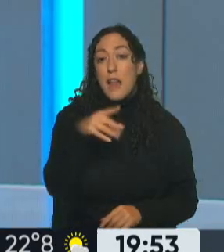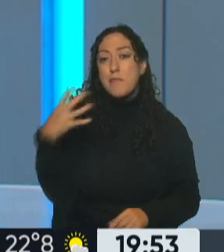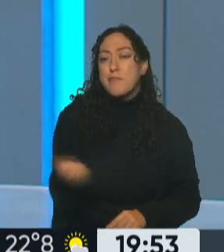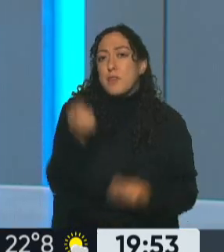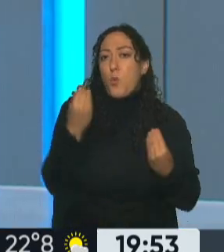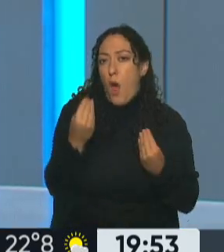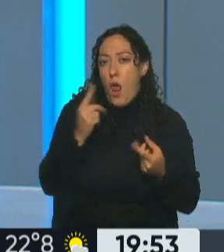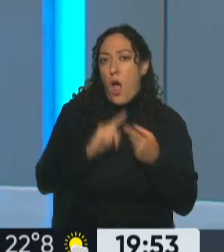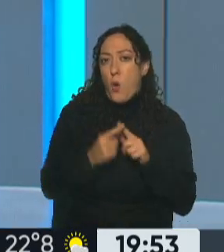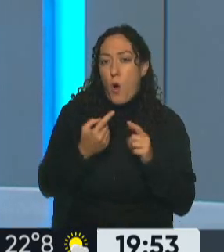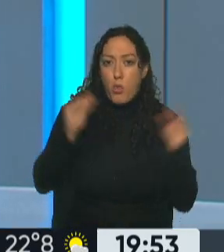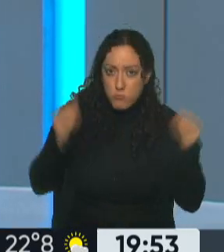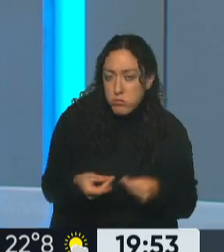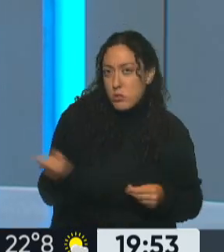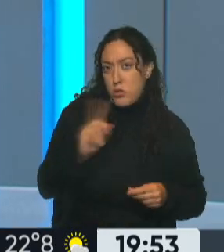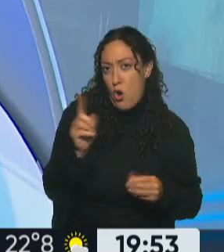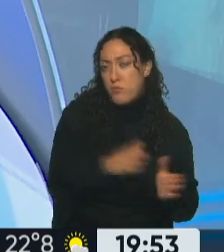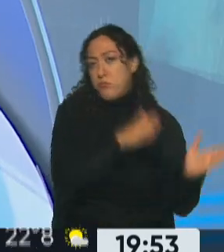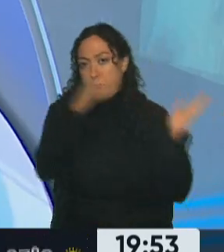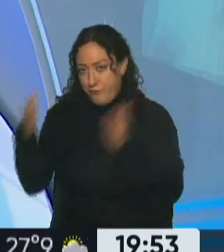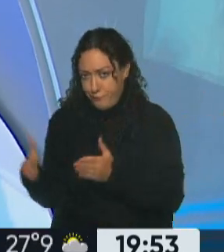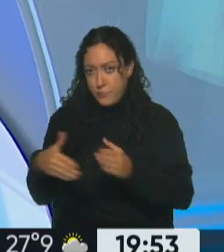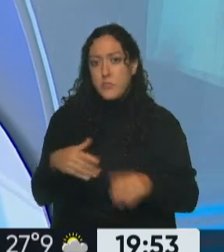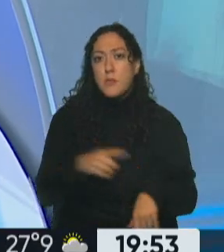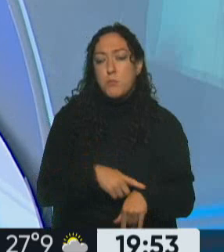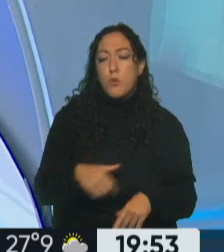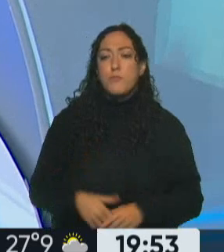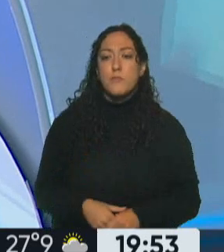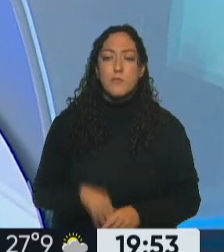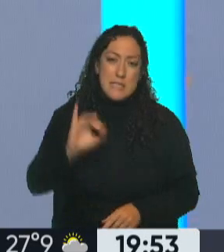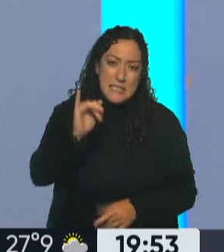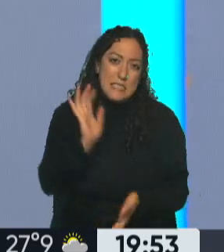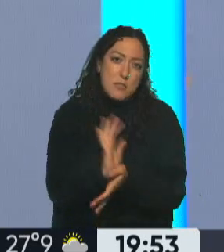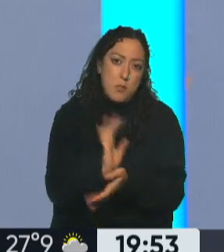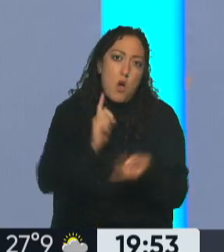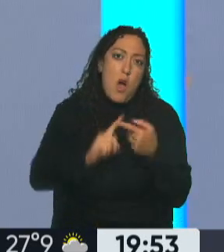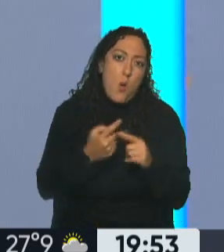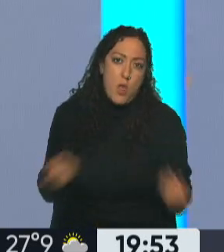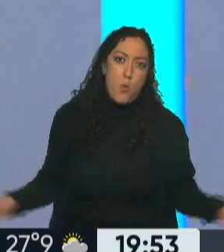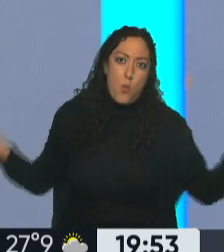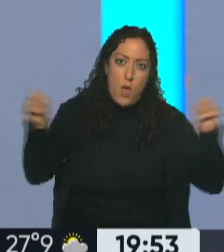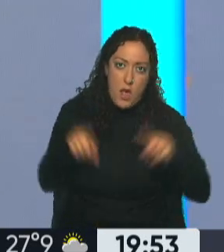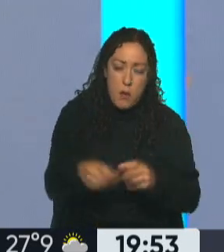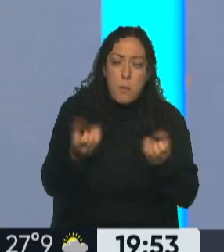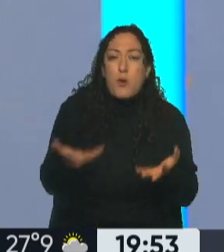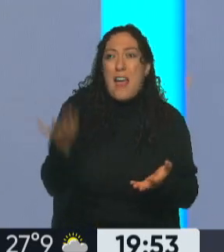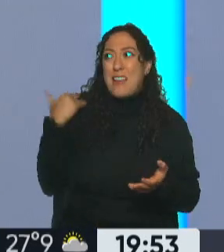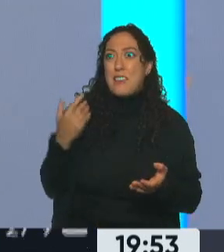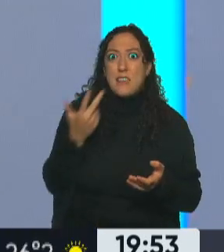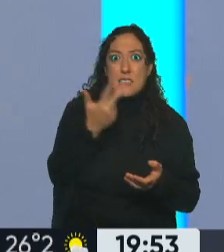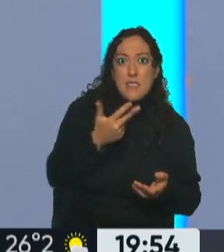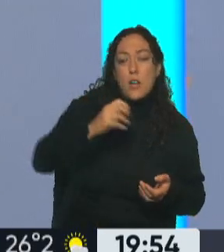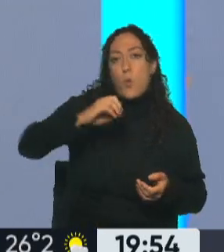el acuerdo que había logrado Guzmán, ¿verdad? Exactamente, es como que lo volvió a poner de pie. El acuerdo que estaba caído por el incumplimiento en el tercer y